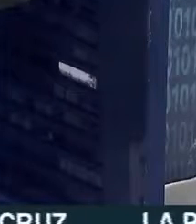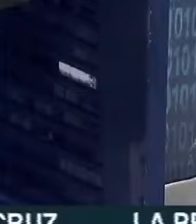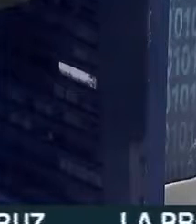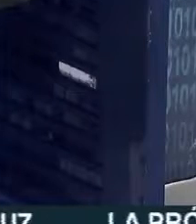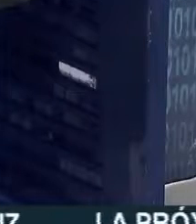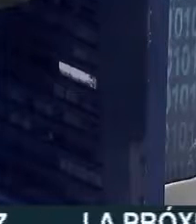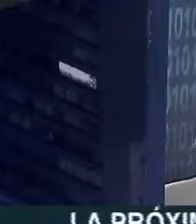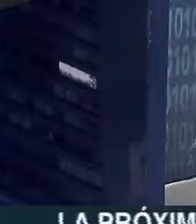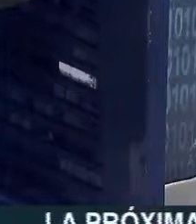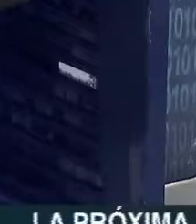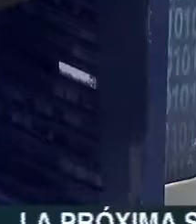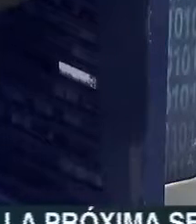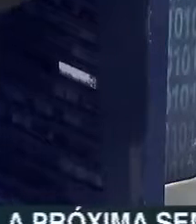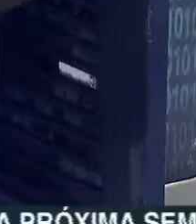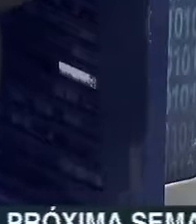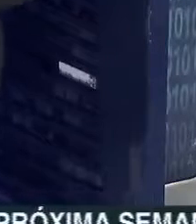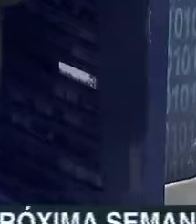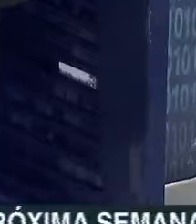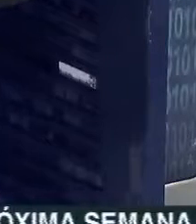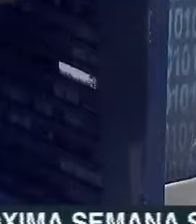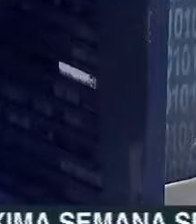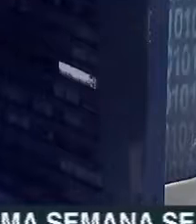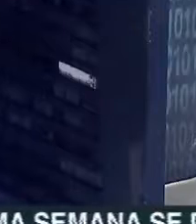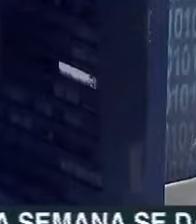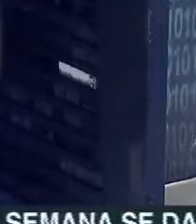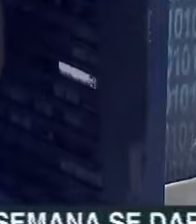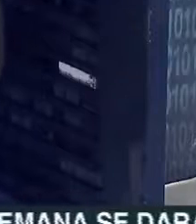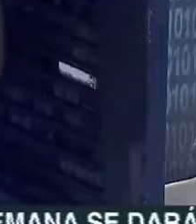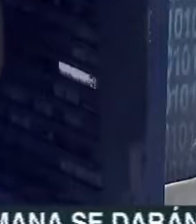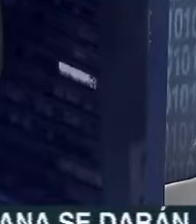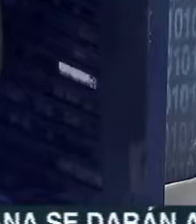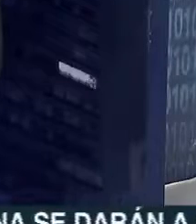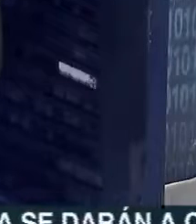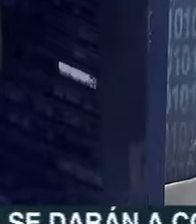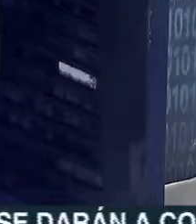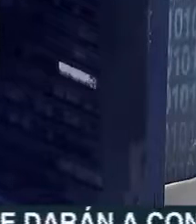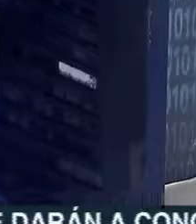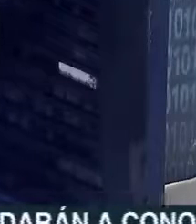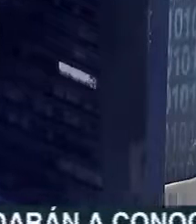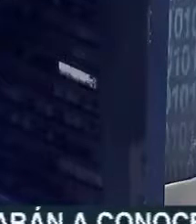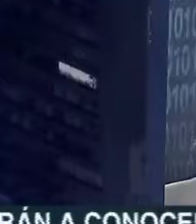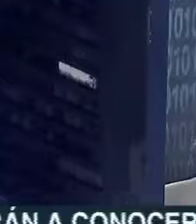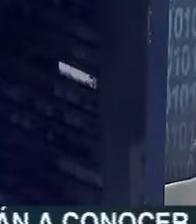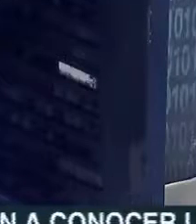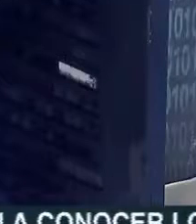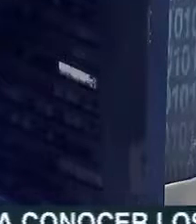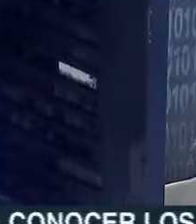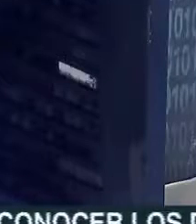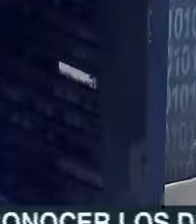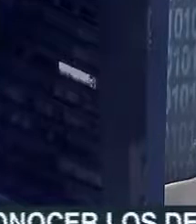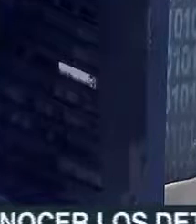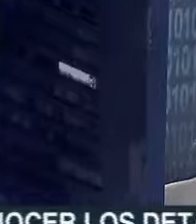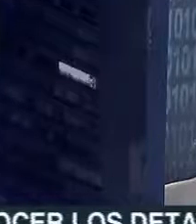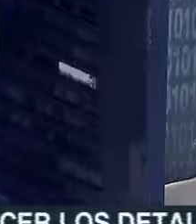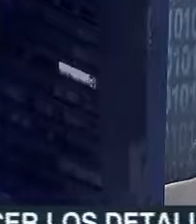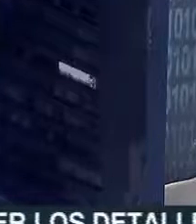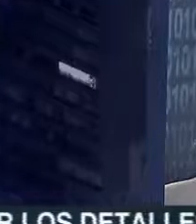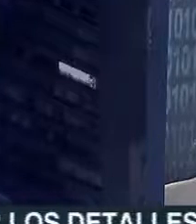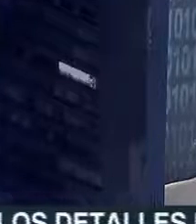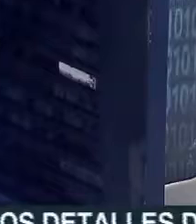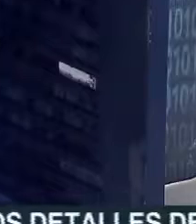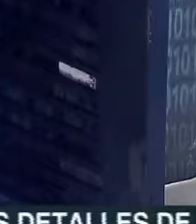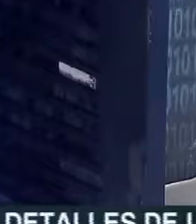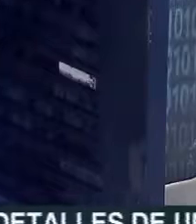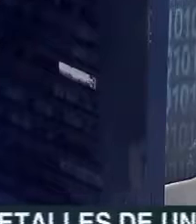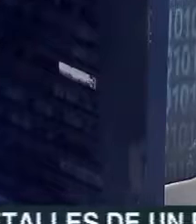semáforo rojo como todos. Fabricio, Juan? ¿cómo ves esta operación Hermes, esta investigación que salió pues a reducir de nuevo